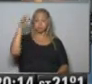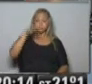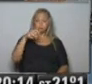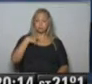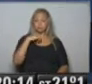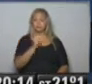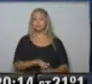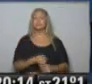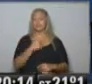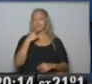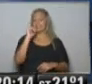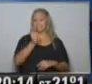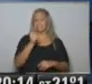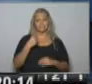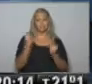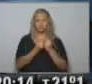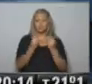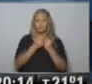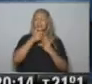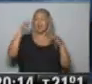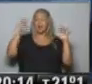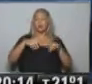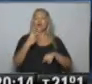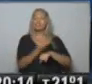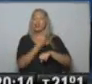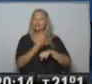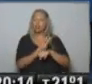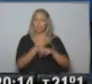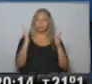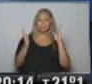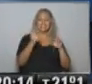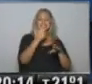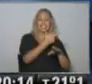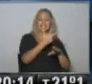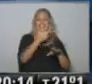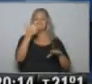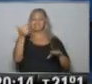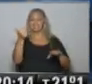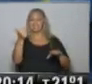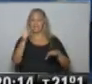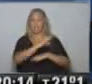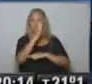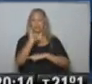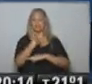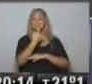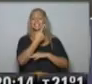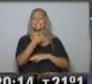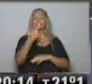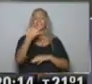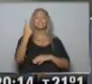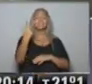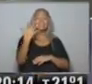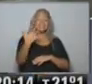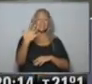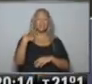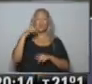Gabi Así es hubo una caída récord en 2 horas entre las 3 y las 6 de la mañana 155 mm no hay drenaje no